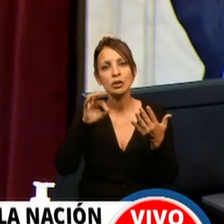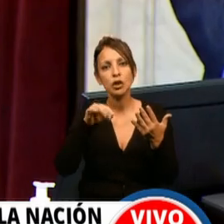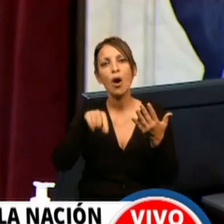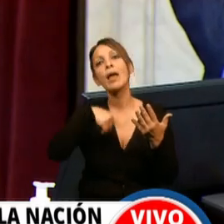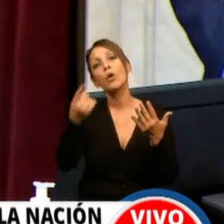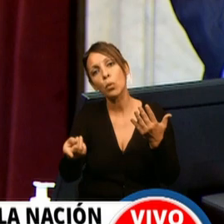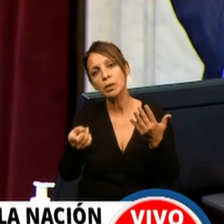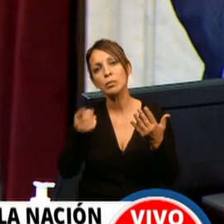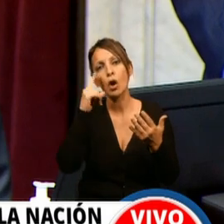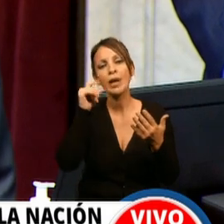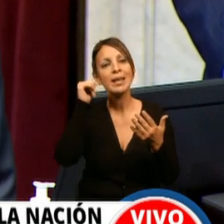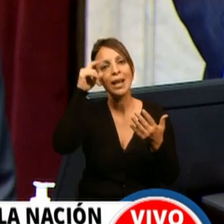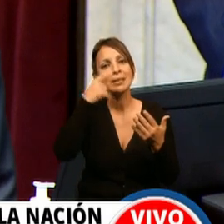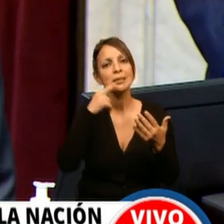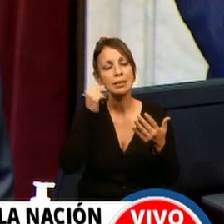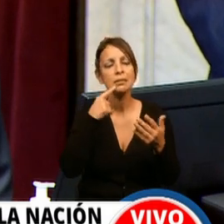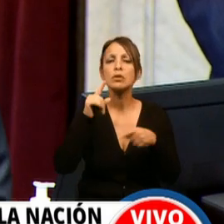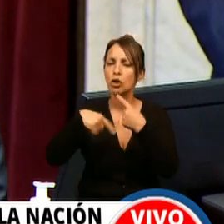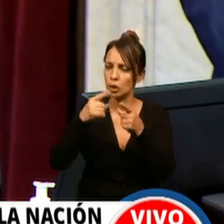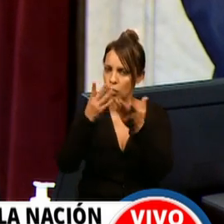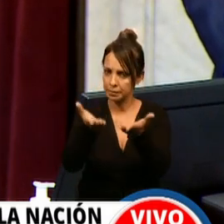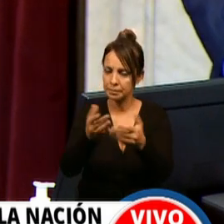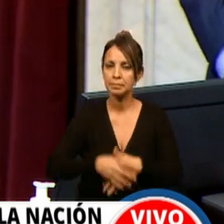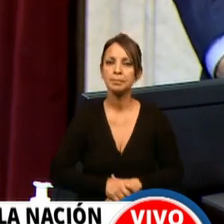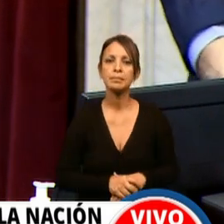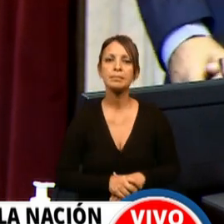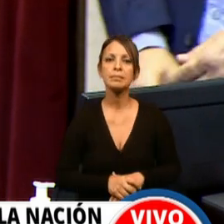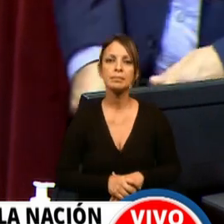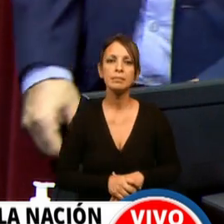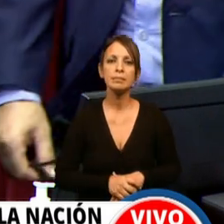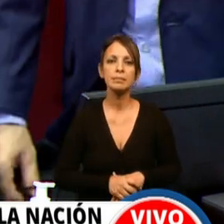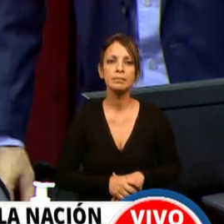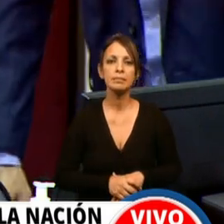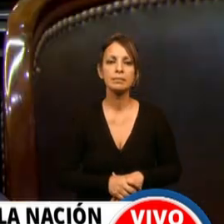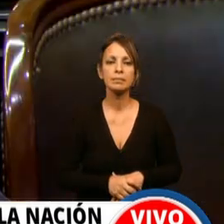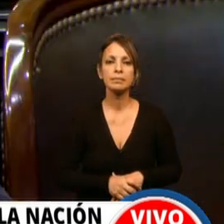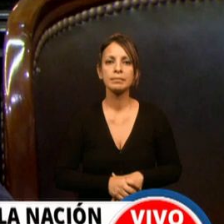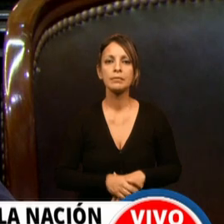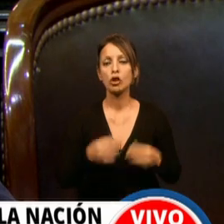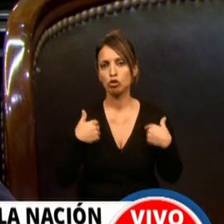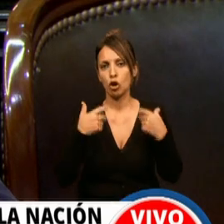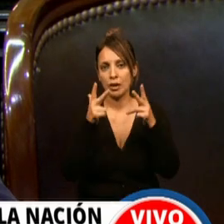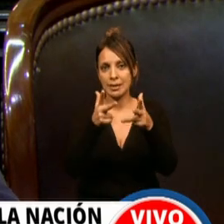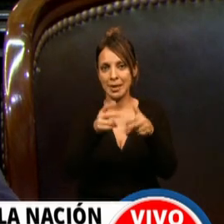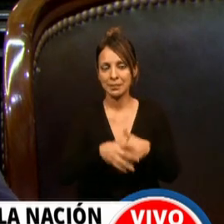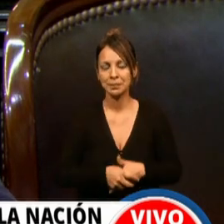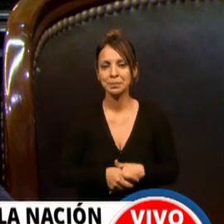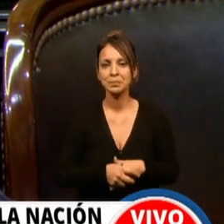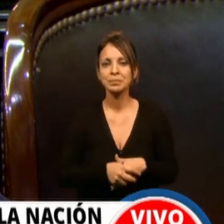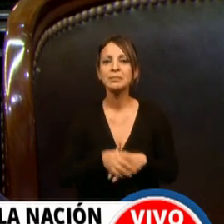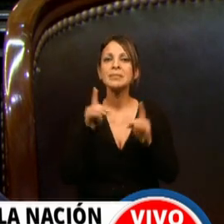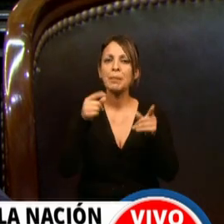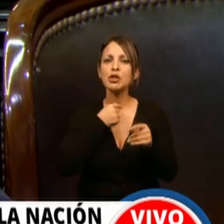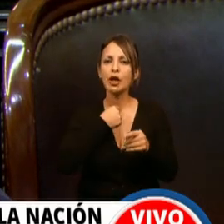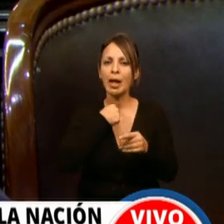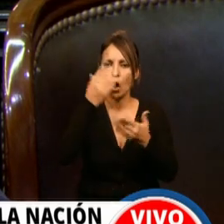para que no tenga claro siga diputado no más decía que quiero hacer también mi